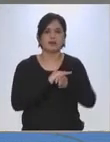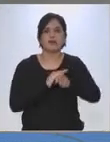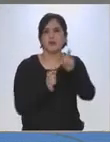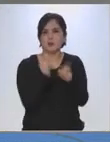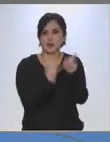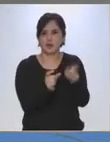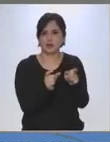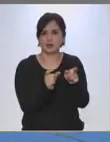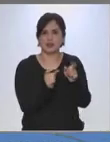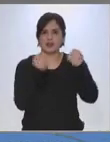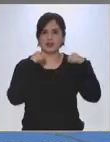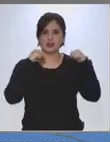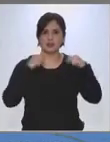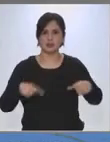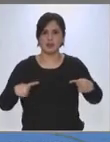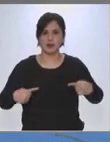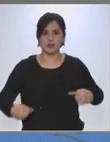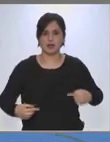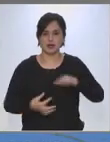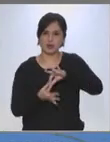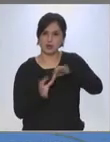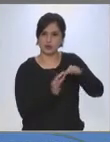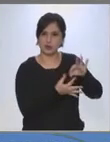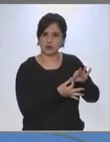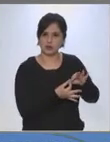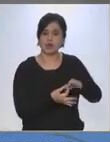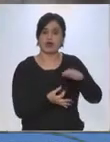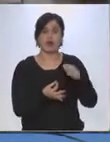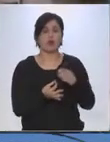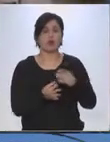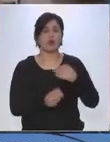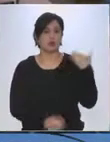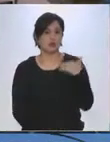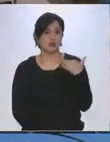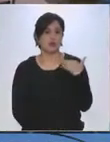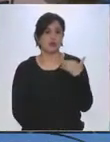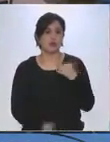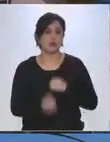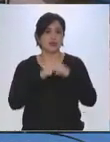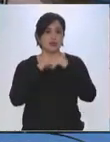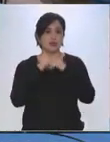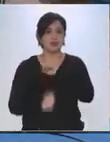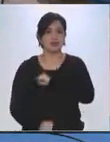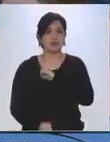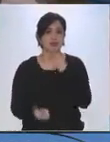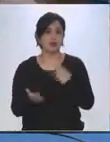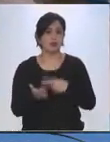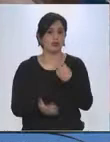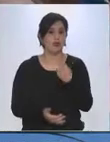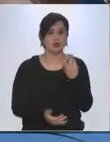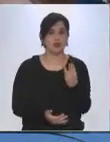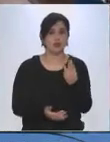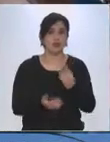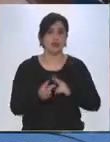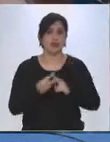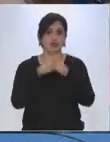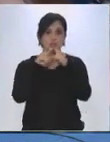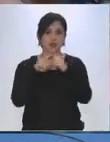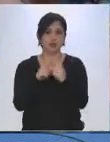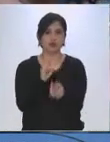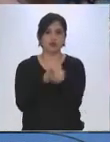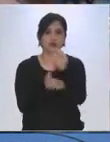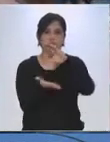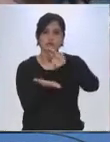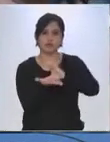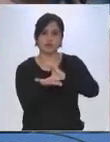deportistas paralímpicos en este sentido cabe destacar en el marco de la infraestructura presente a 2023 la construcción de un nuevo centro que será